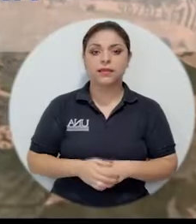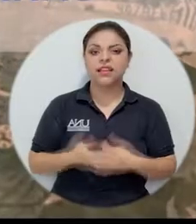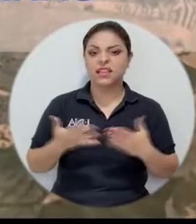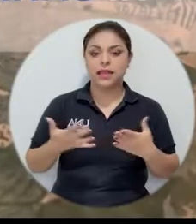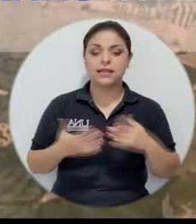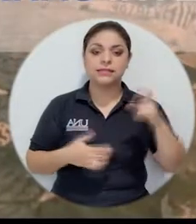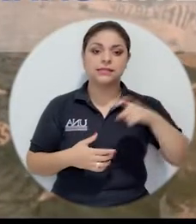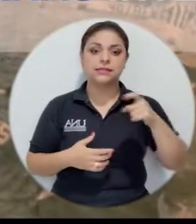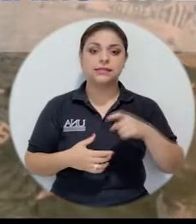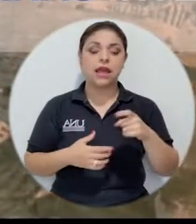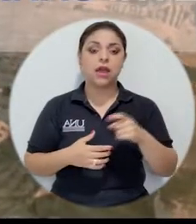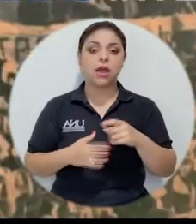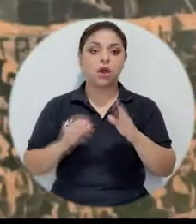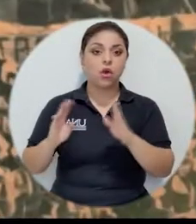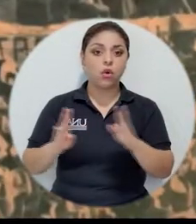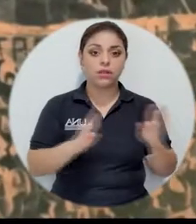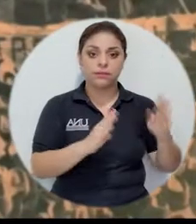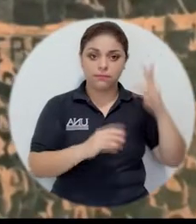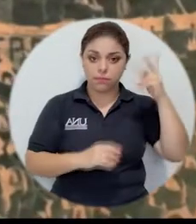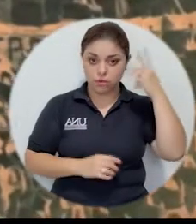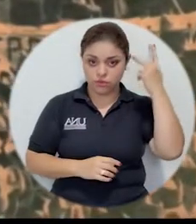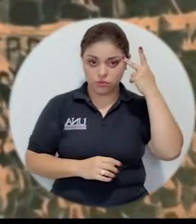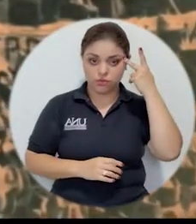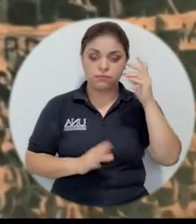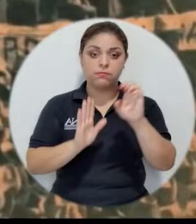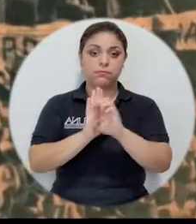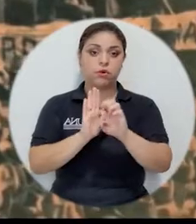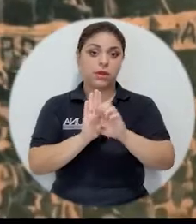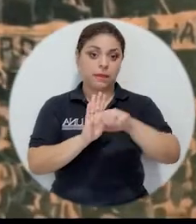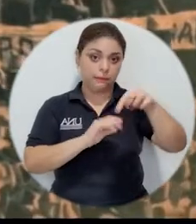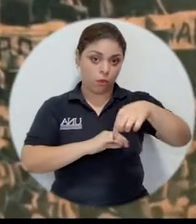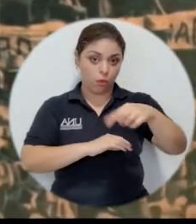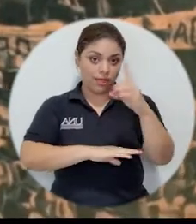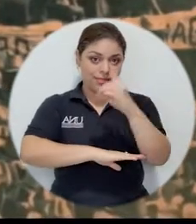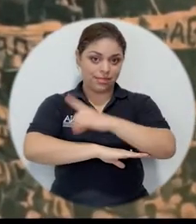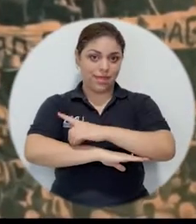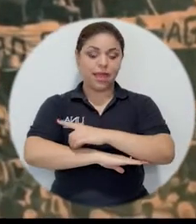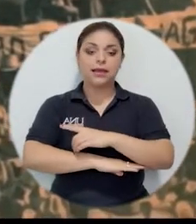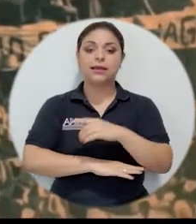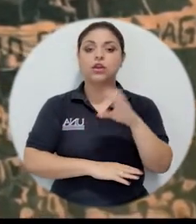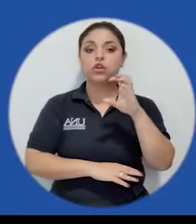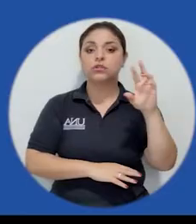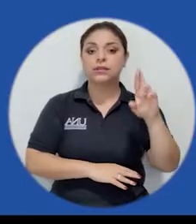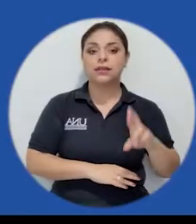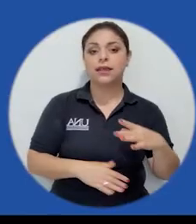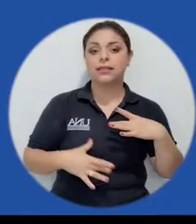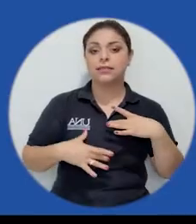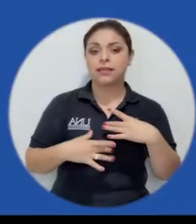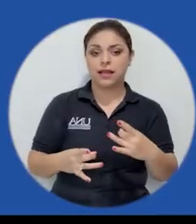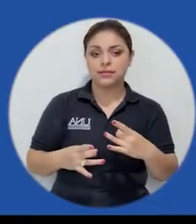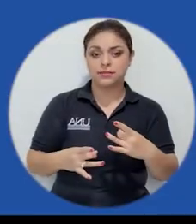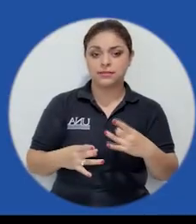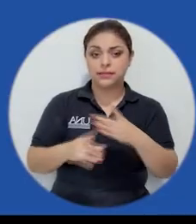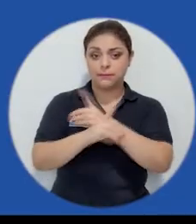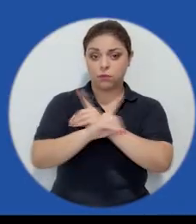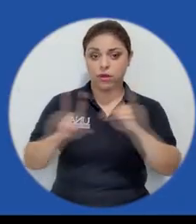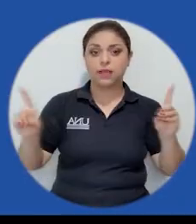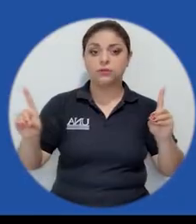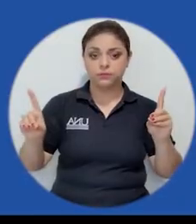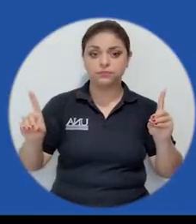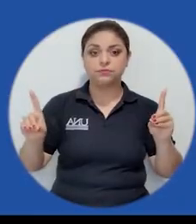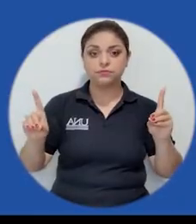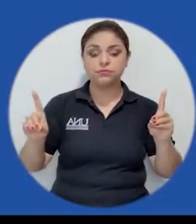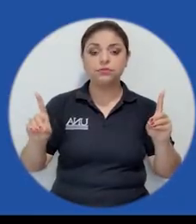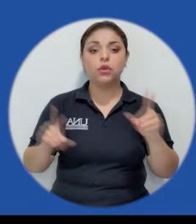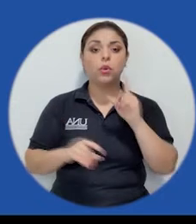está esta dimensión del orden político, ¿verdad? Que hoy en día, por ejemplo, para un país como Costa Rica, que le interesa mucho el tema de la